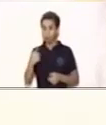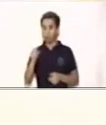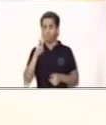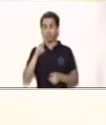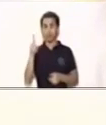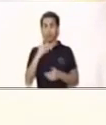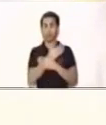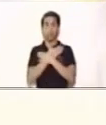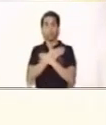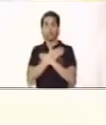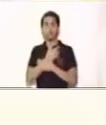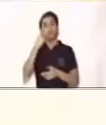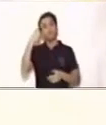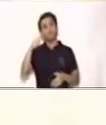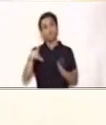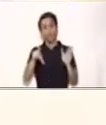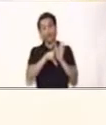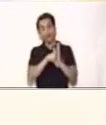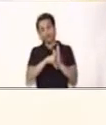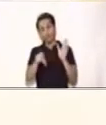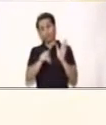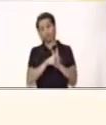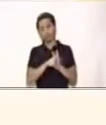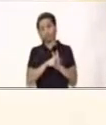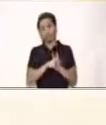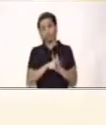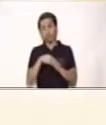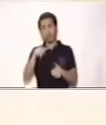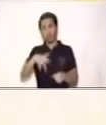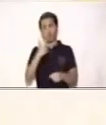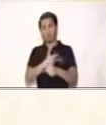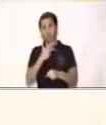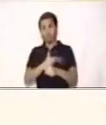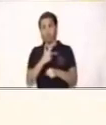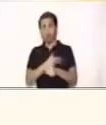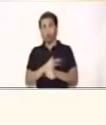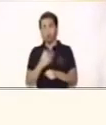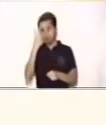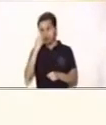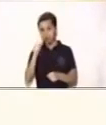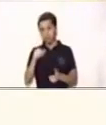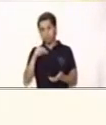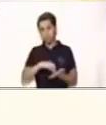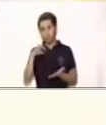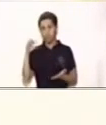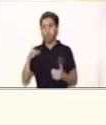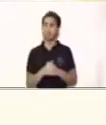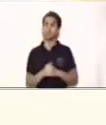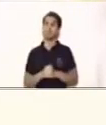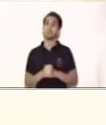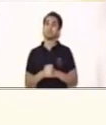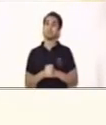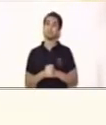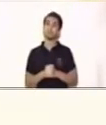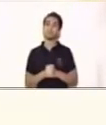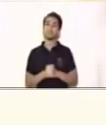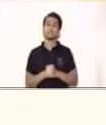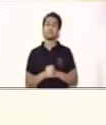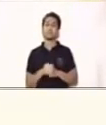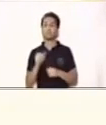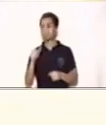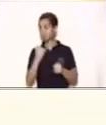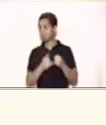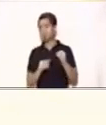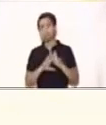conmemoramos el Día de la Constitución Política de la República de Guatemala, nuestro bello país. ¿Verdad? Para